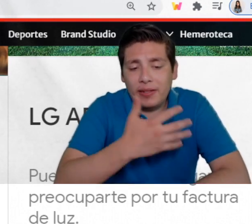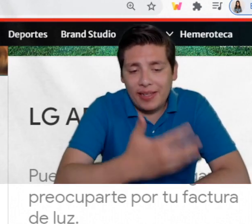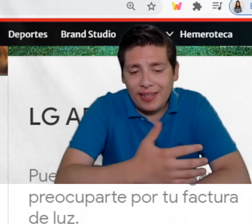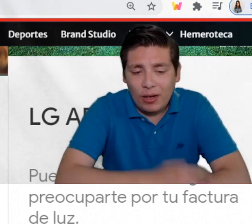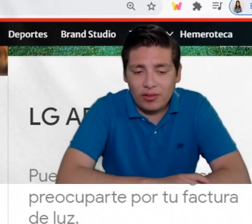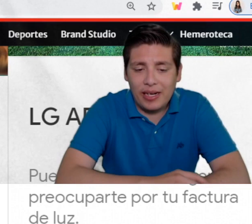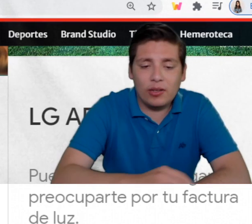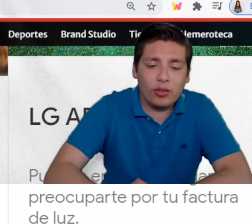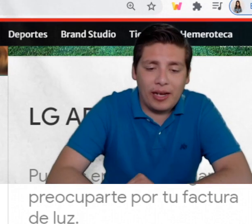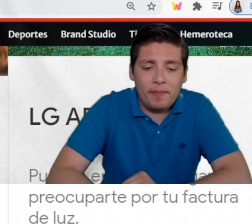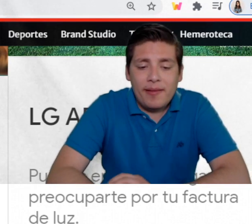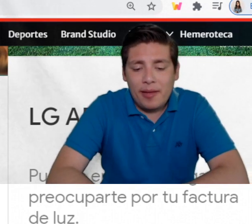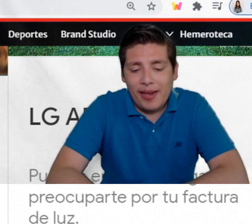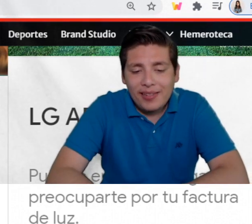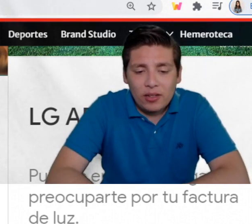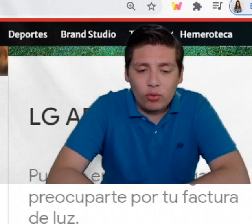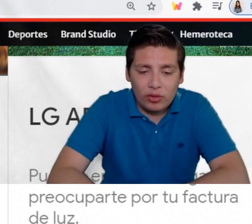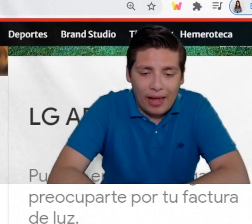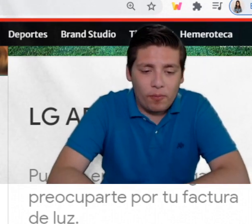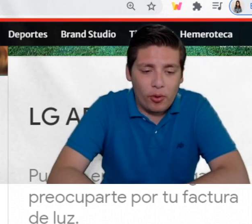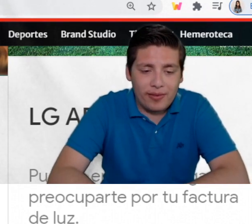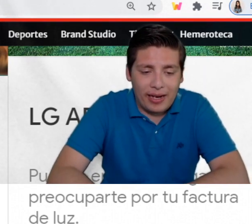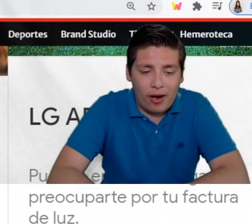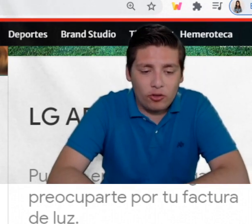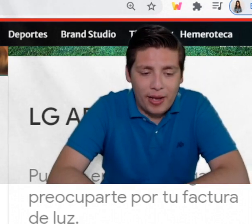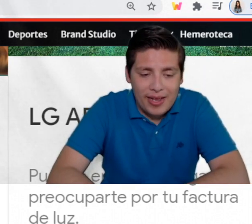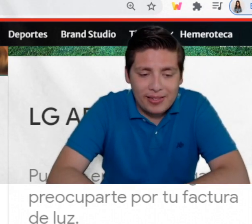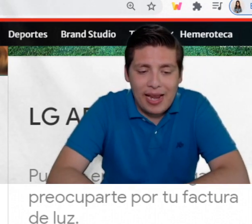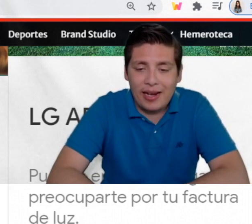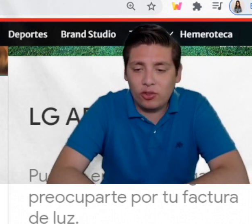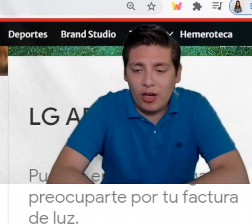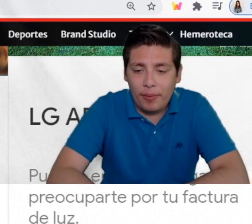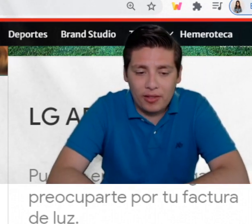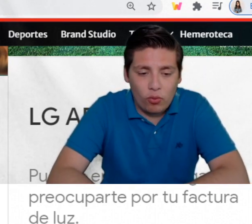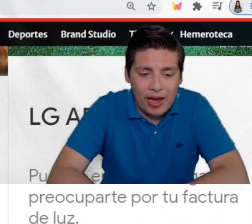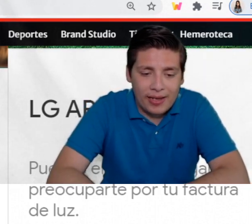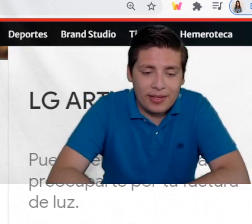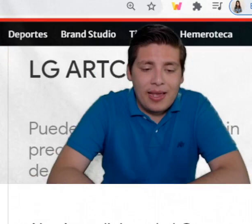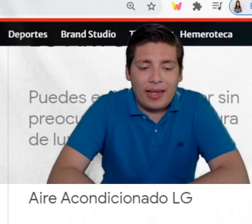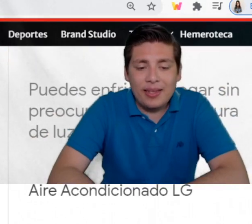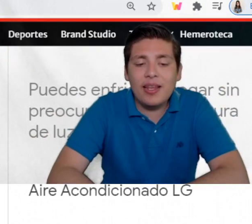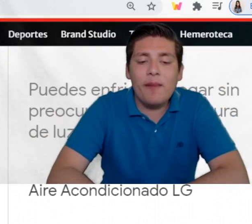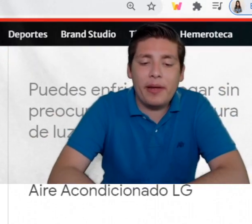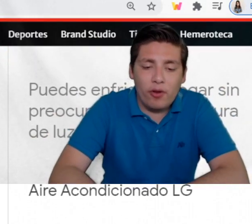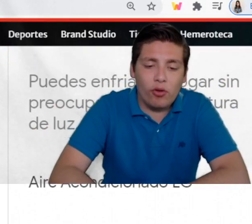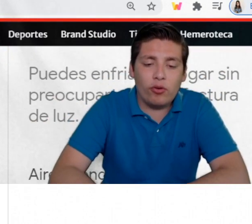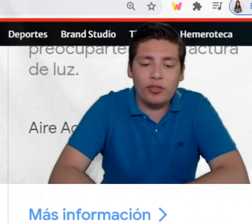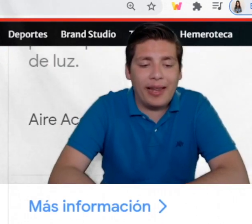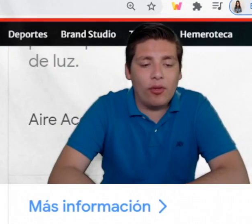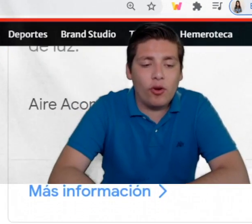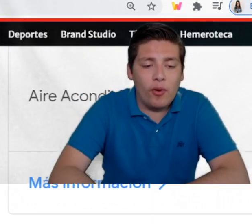el expresidente Carlos Salinas de Gortari debería ser juzgado por entregar los bienes de la nación a particulares. Es el